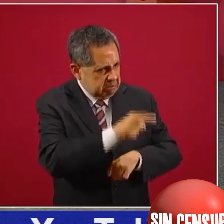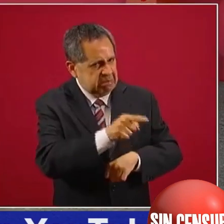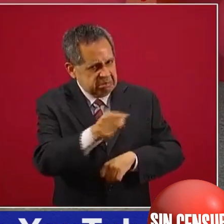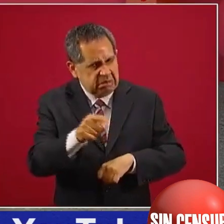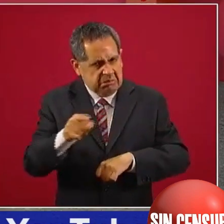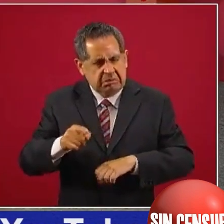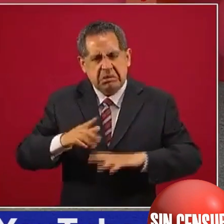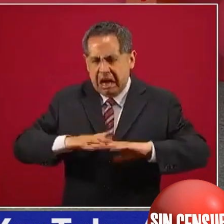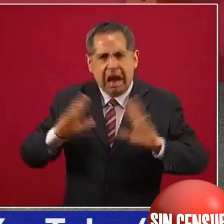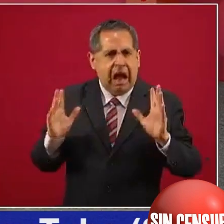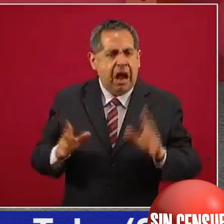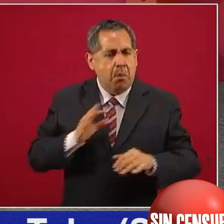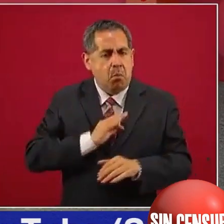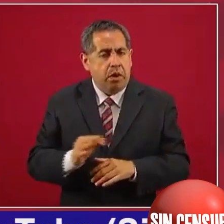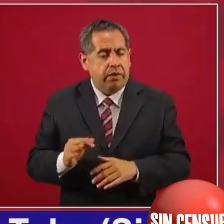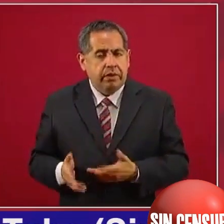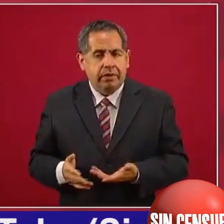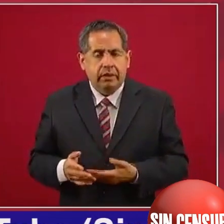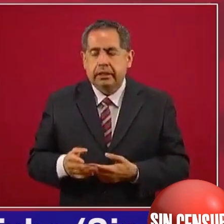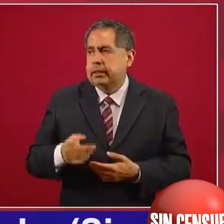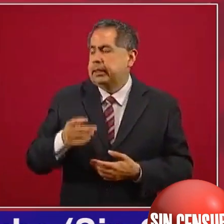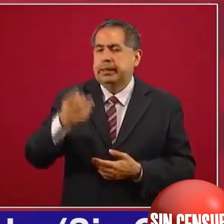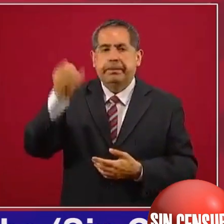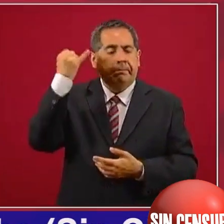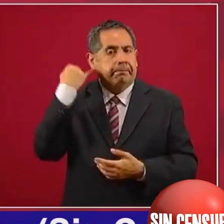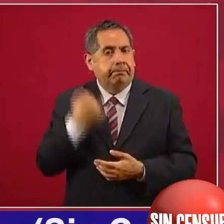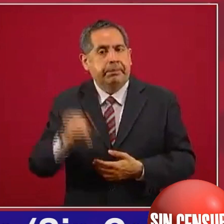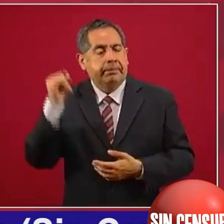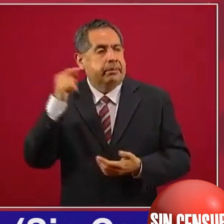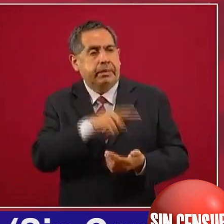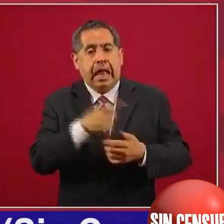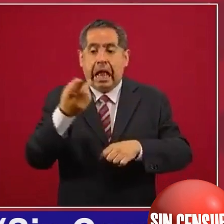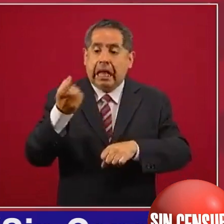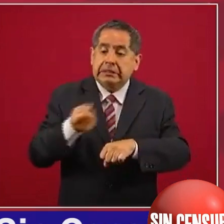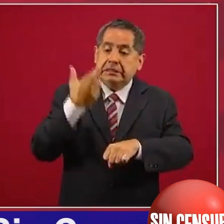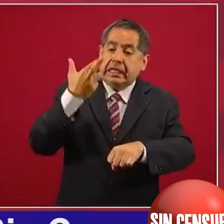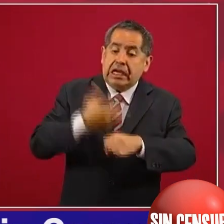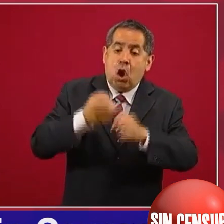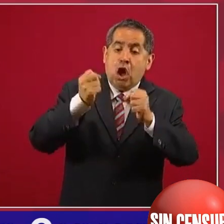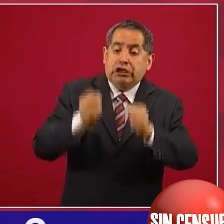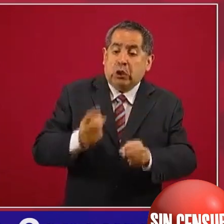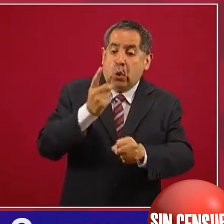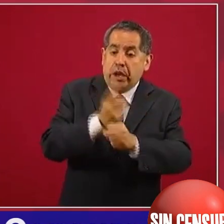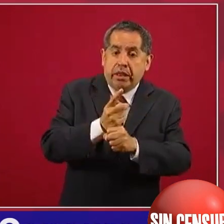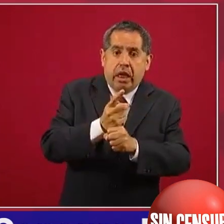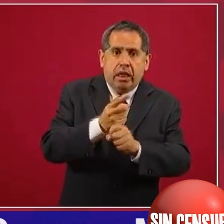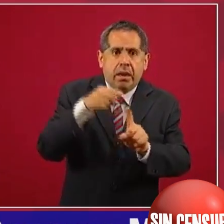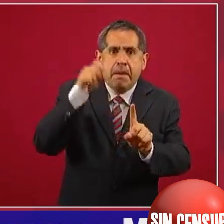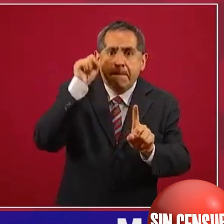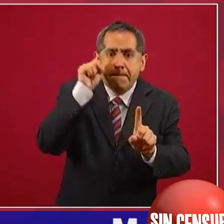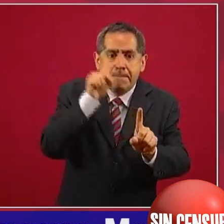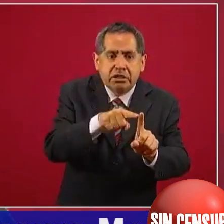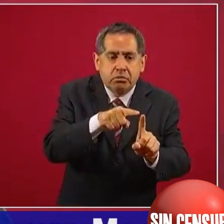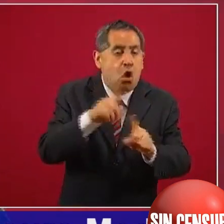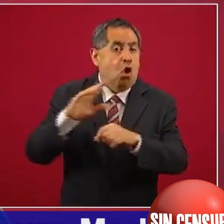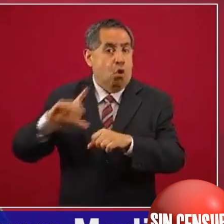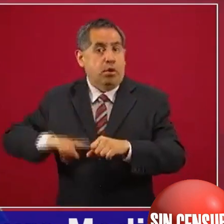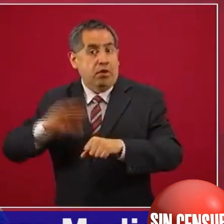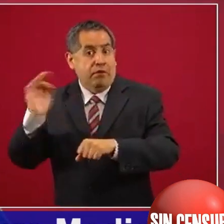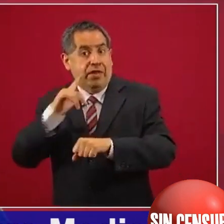Entonces fue el colmo que el secretario de Seguridad Pública del Gobierno